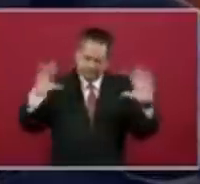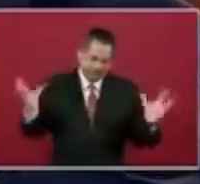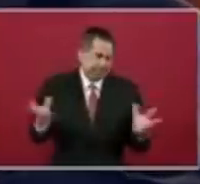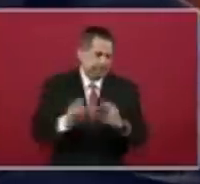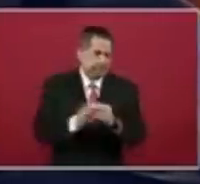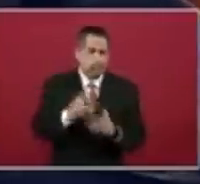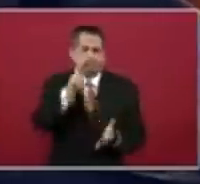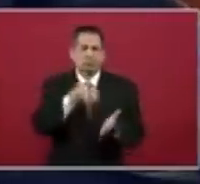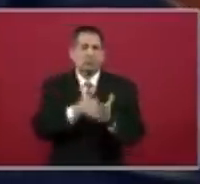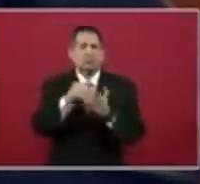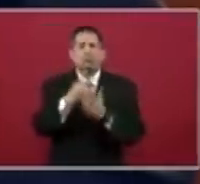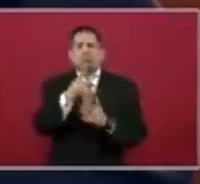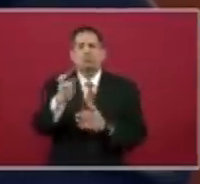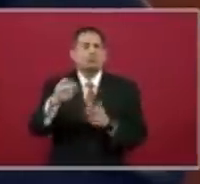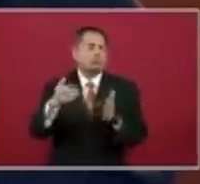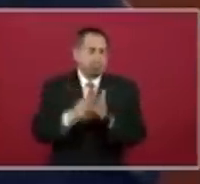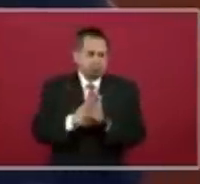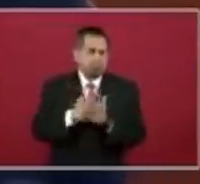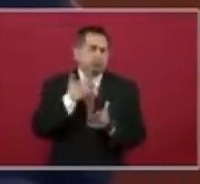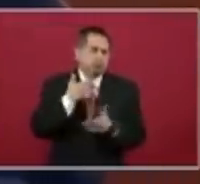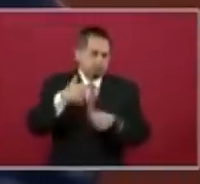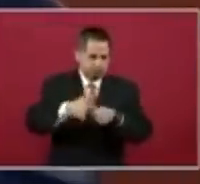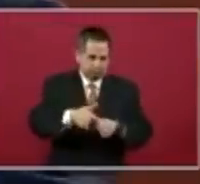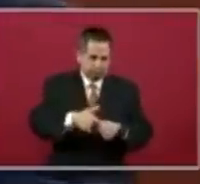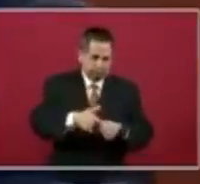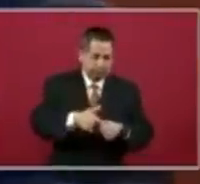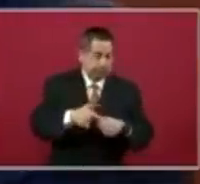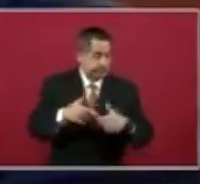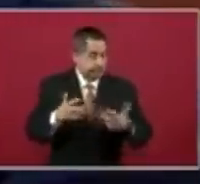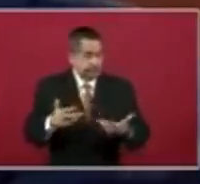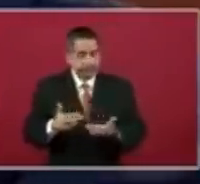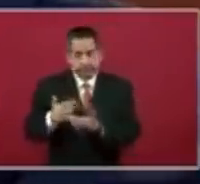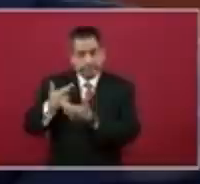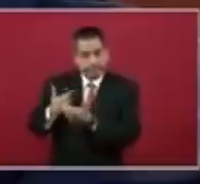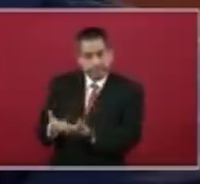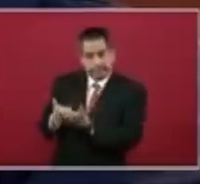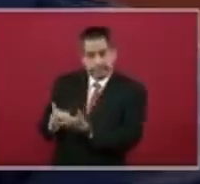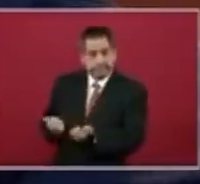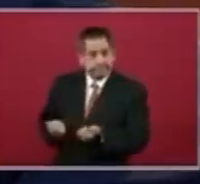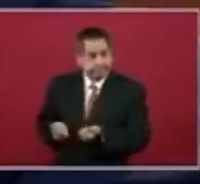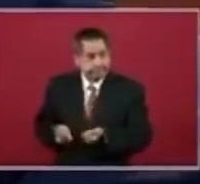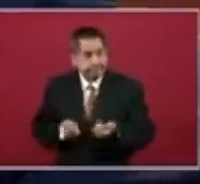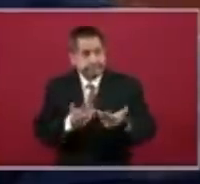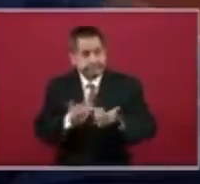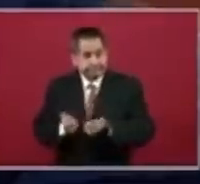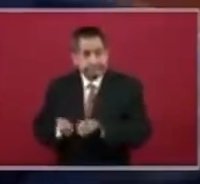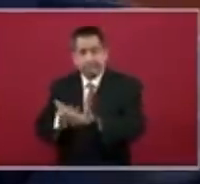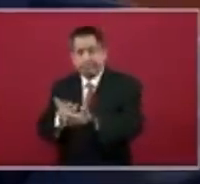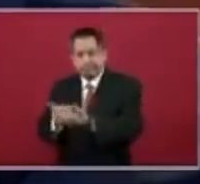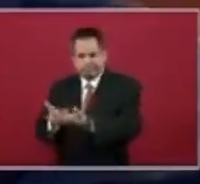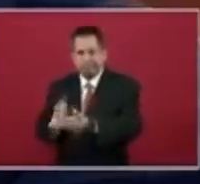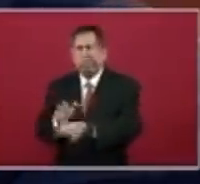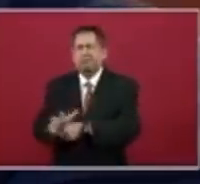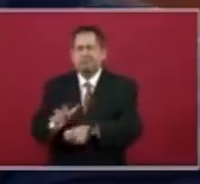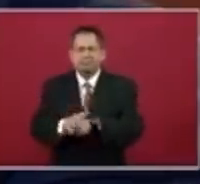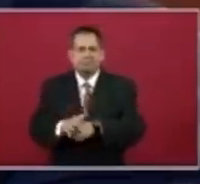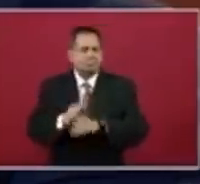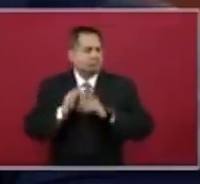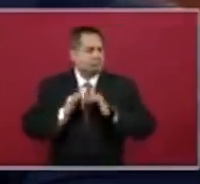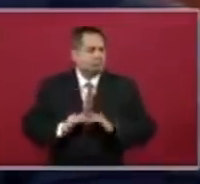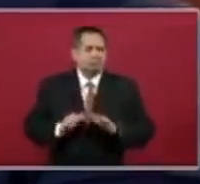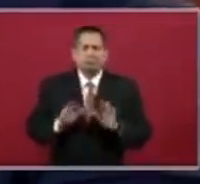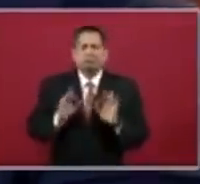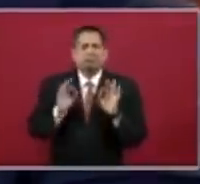1,200,000. Entonces, el tener esta reserva de transporte nos da